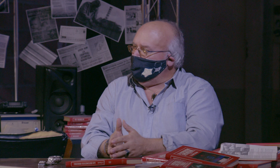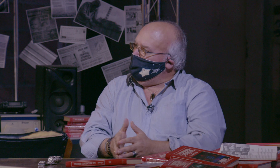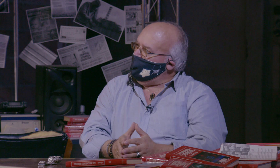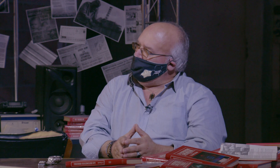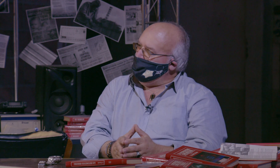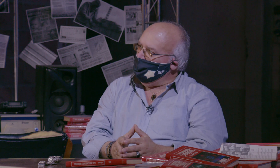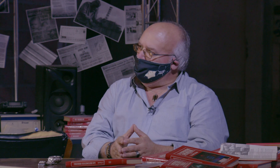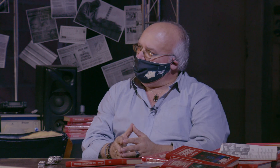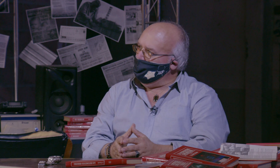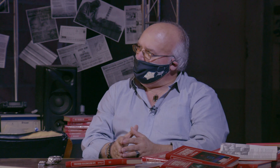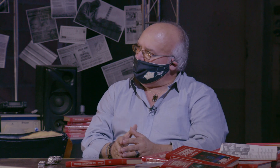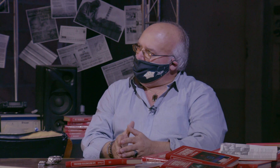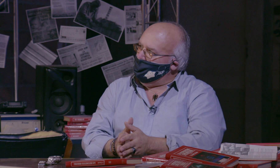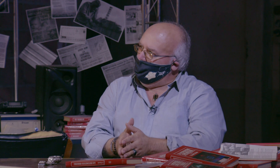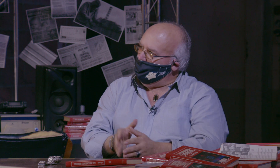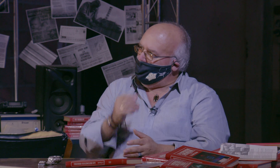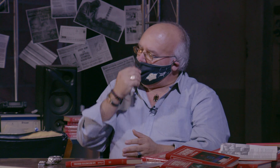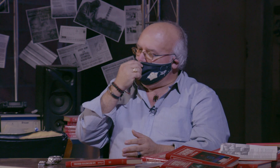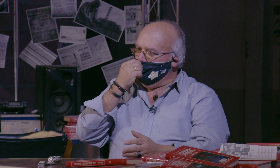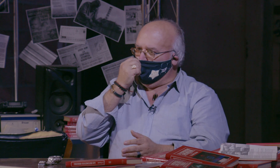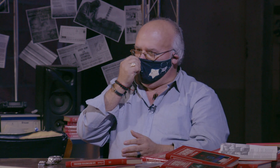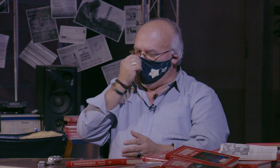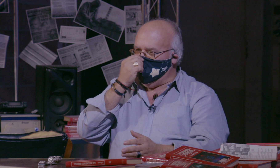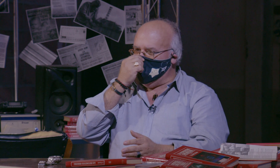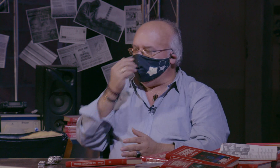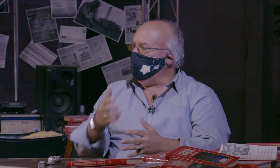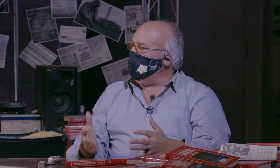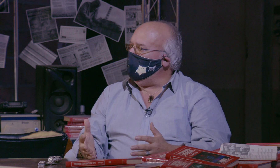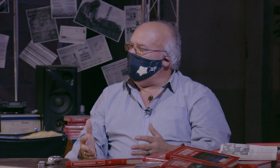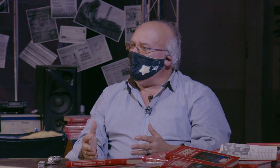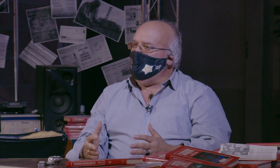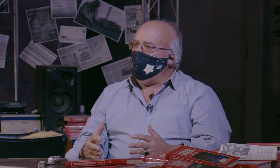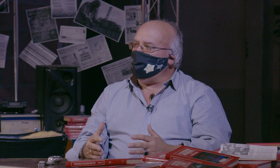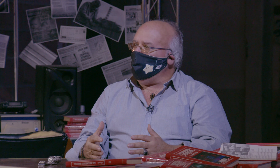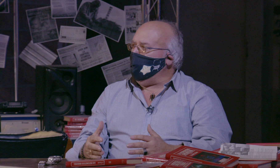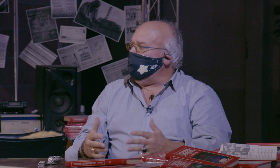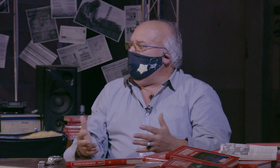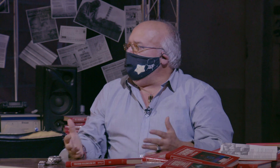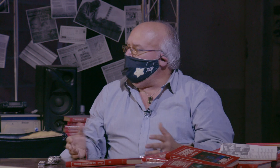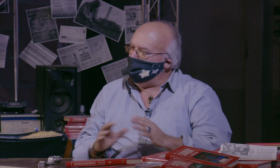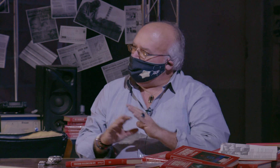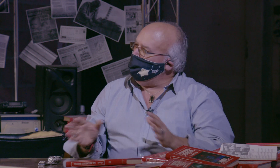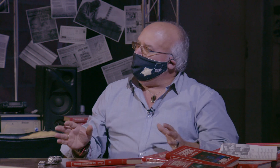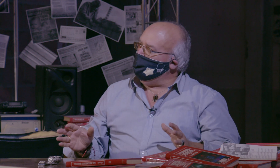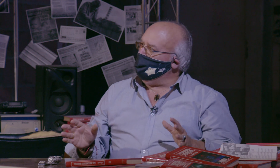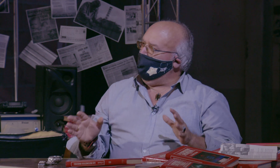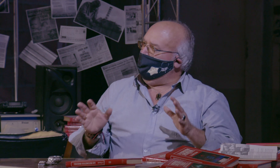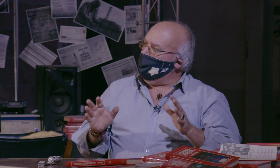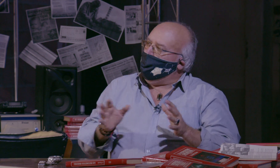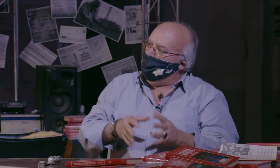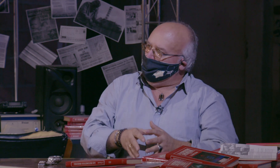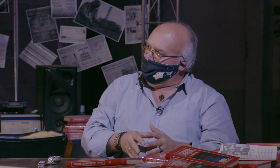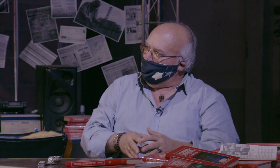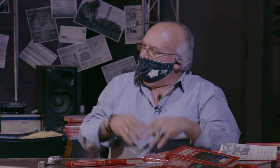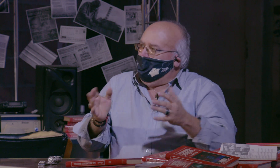lo que estamos aprendiendo es a vivenciar o a experimentar esta nueva realidad. Yo siempre huyo de la